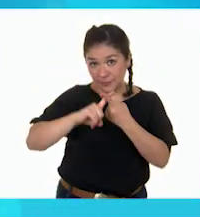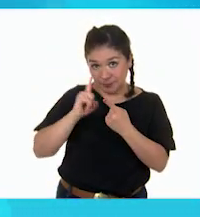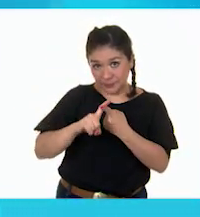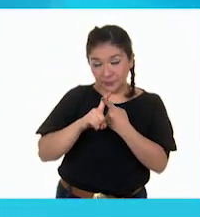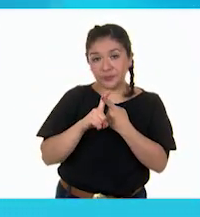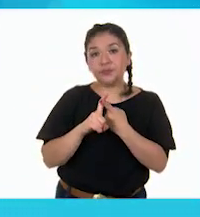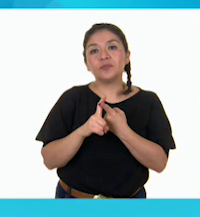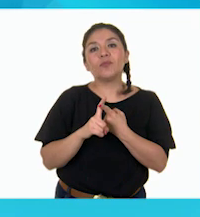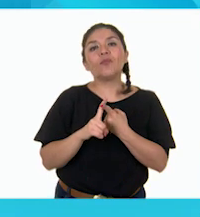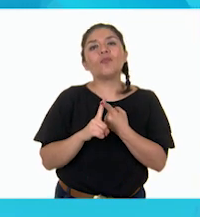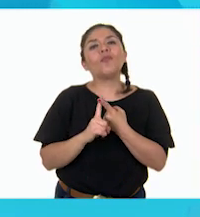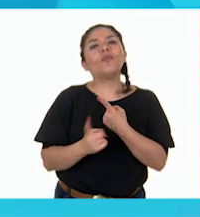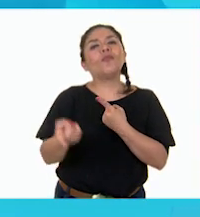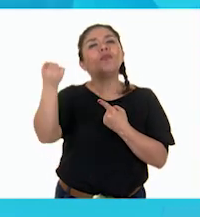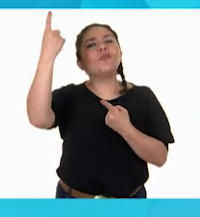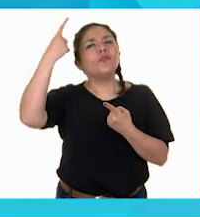Sí.